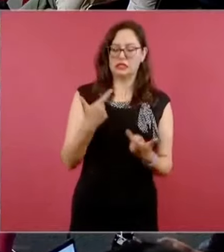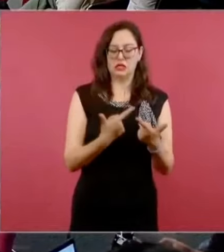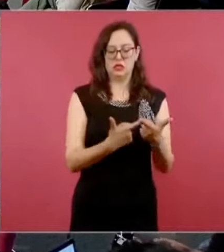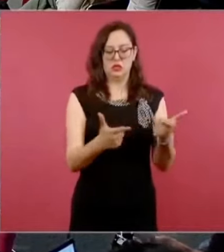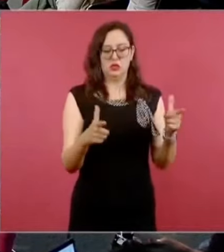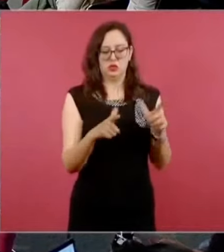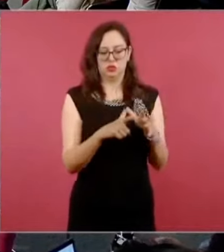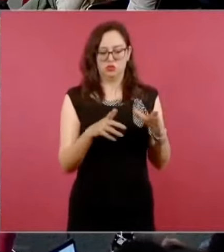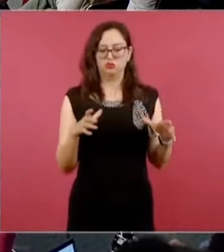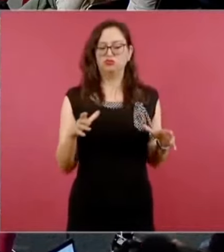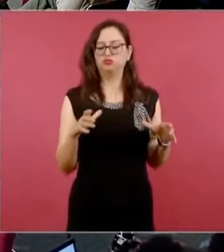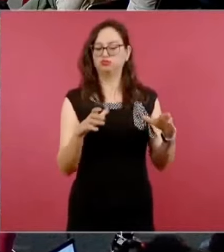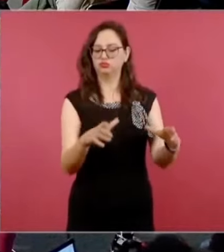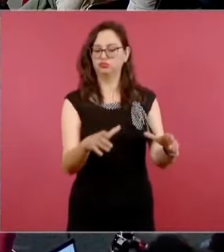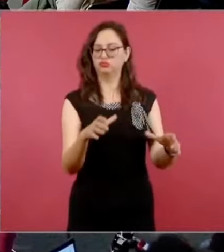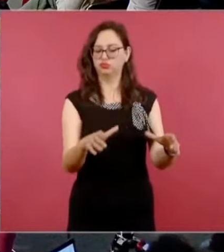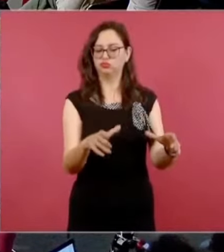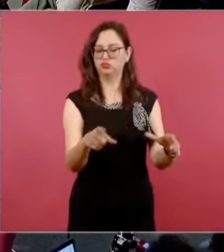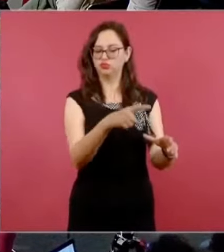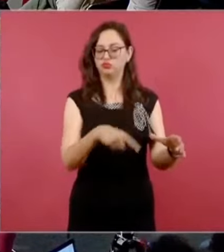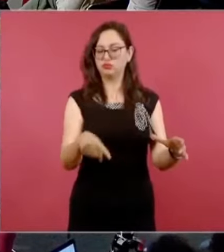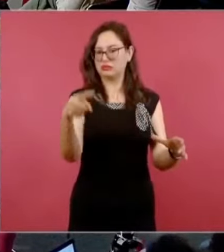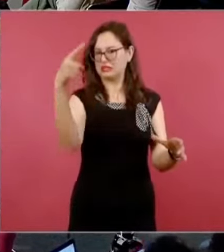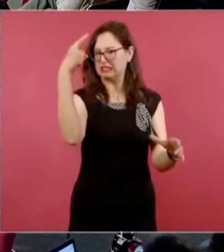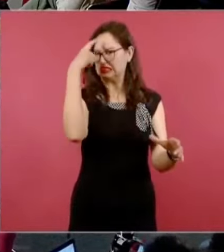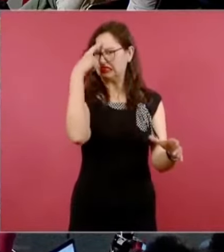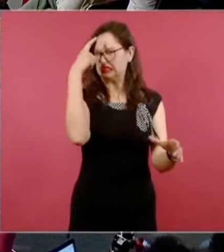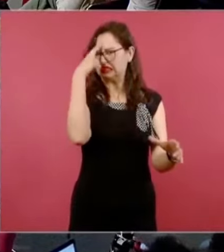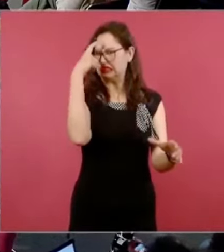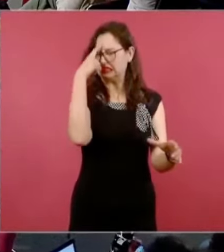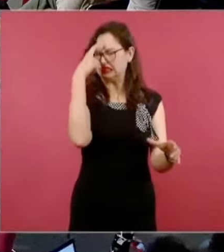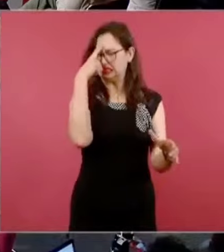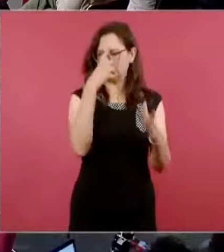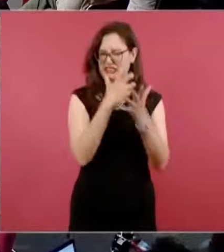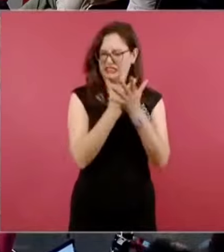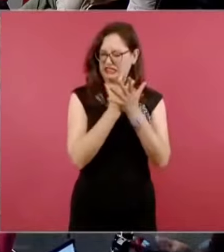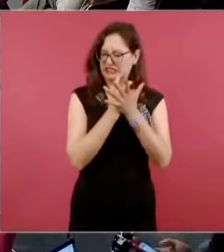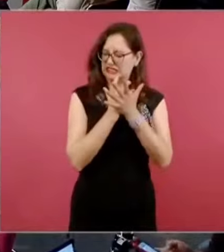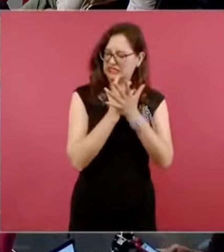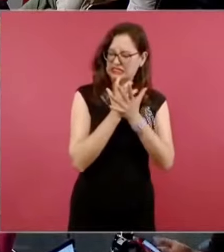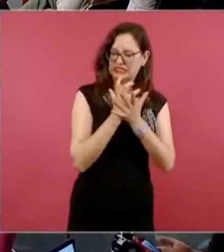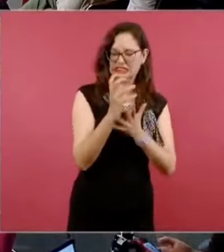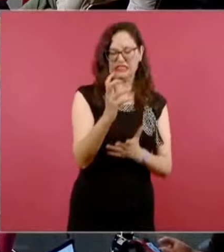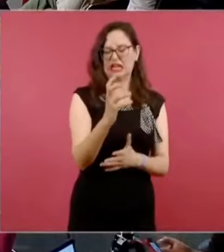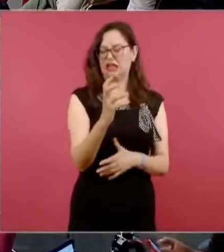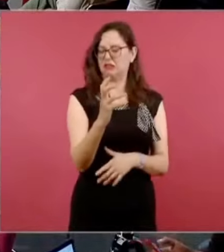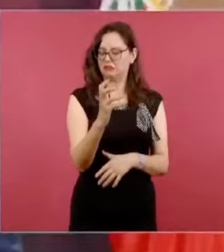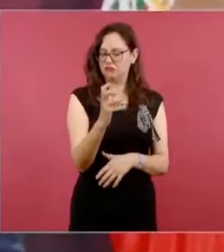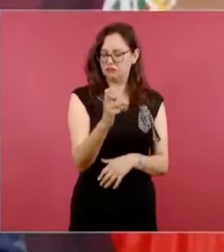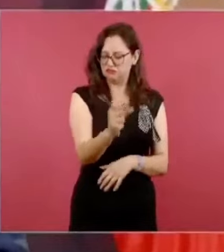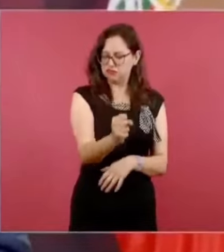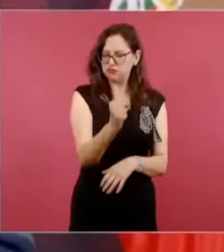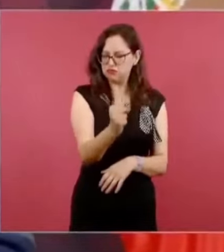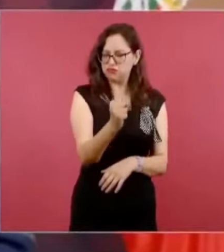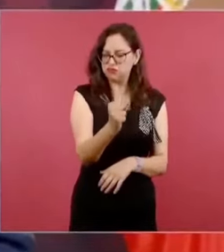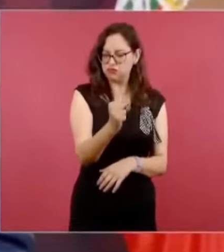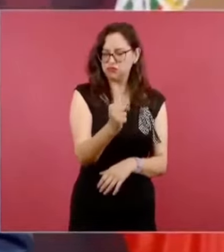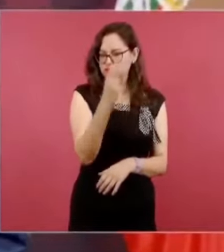que ideológicamente sostienen que no se pueden llevar a cabo cambios estructurales si no